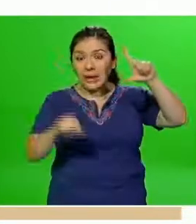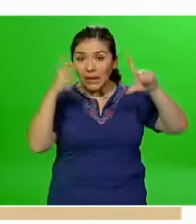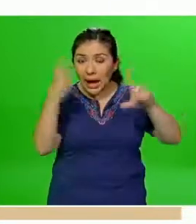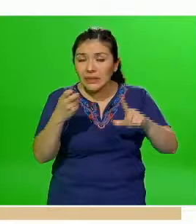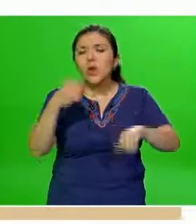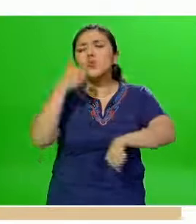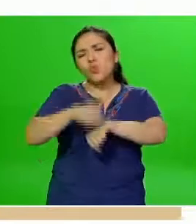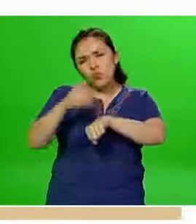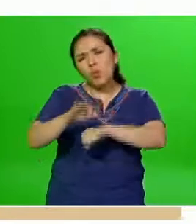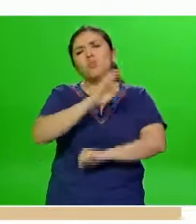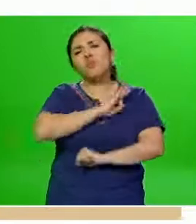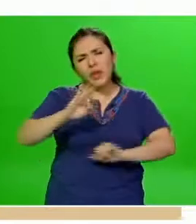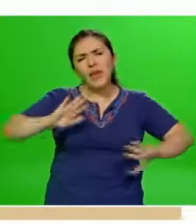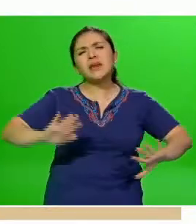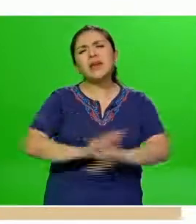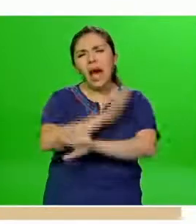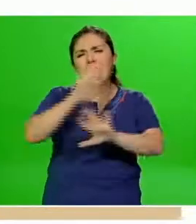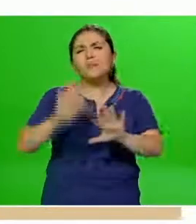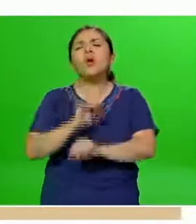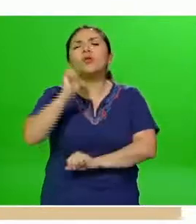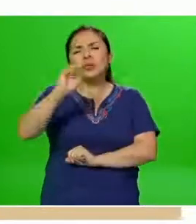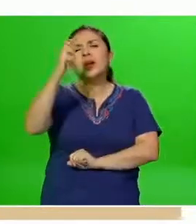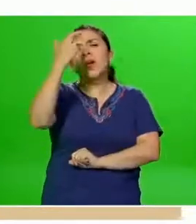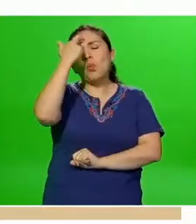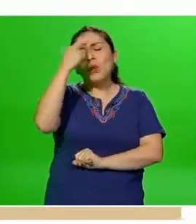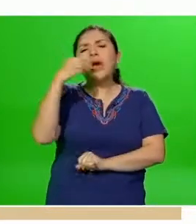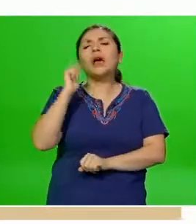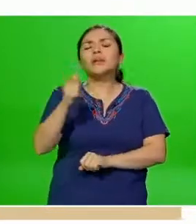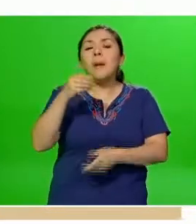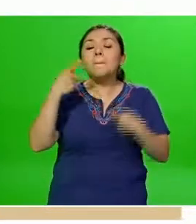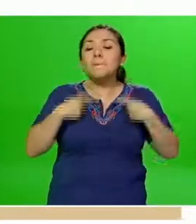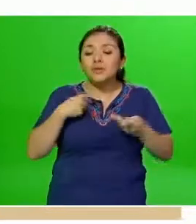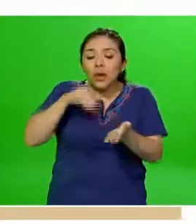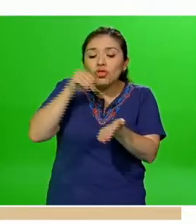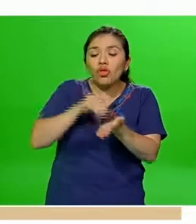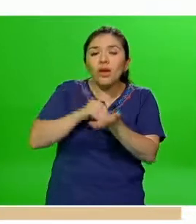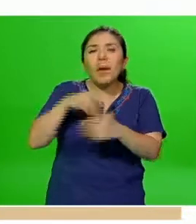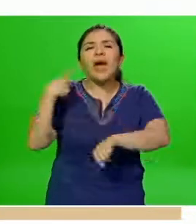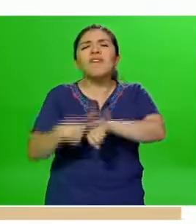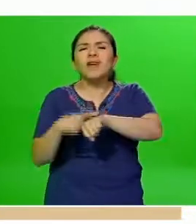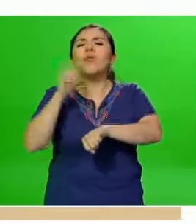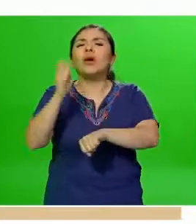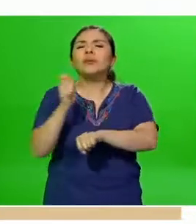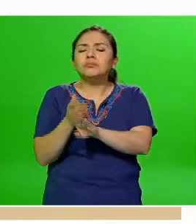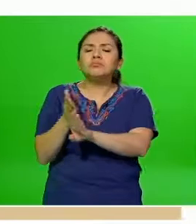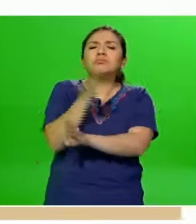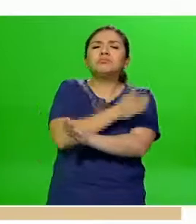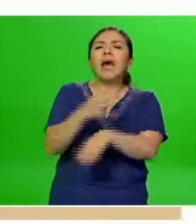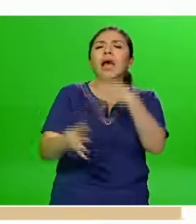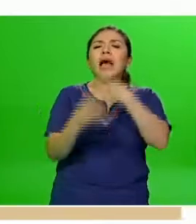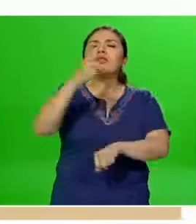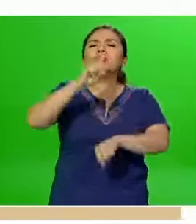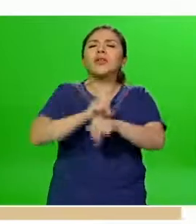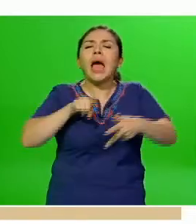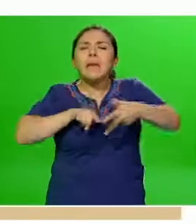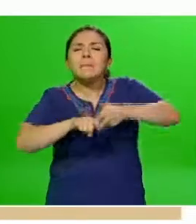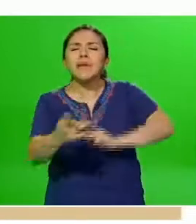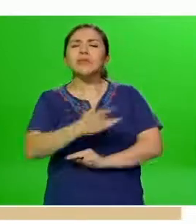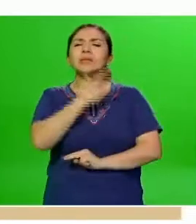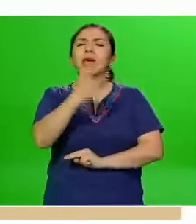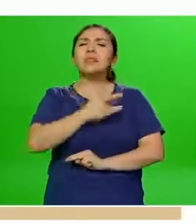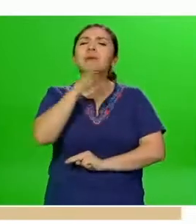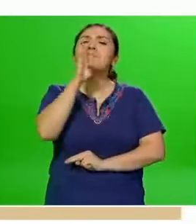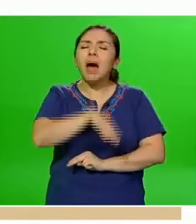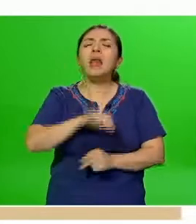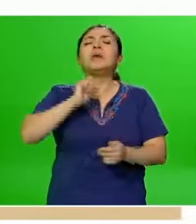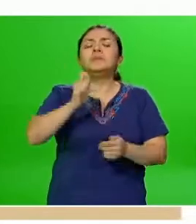móvil. Recordemos la definición de un caso activo, en la cual son aquellos que iniciaron hace 14 días. Y conforme vayamos avanzando, es por eso